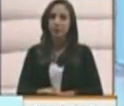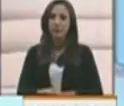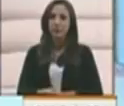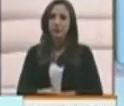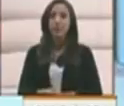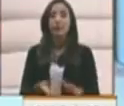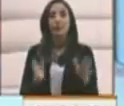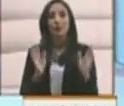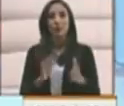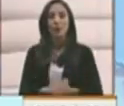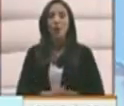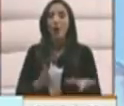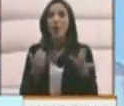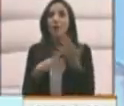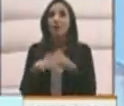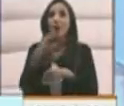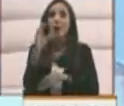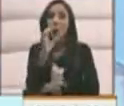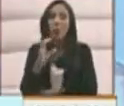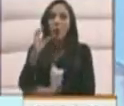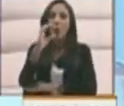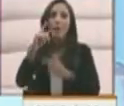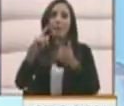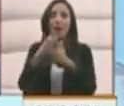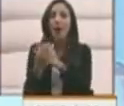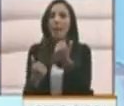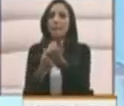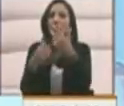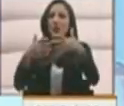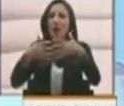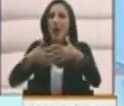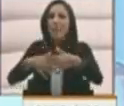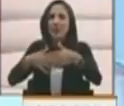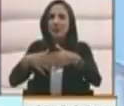apoyado por la OTAN, a ultrajar nuestras fronteras.